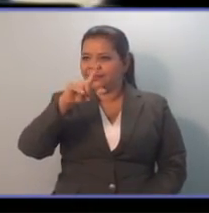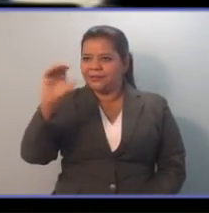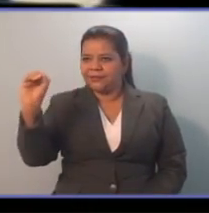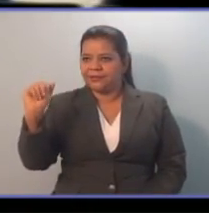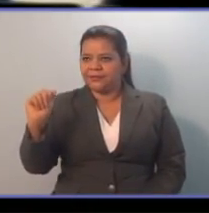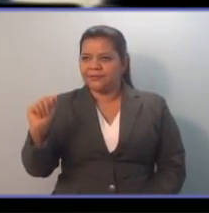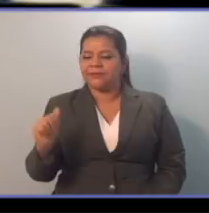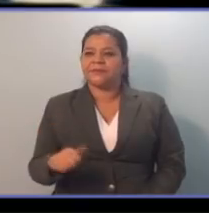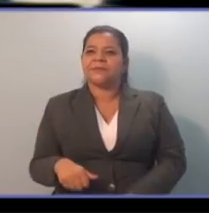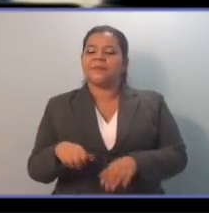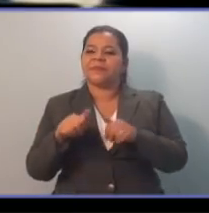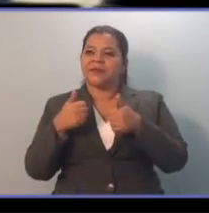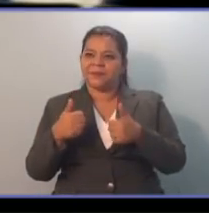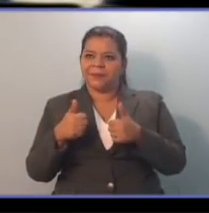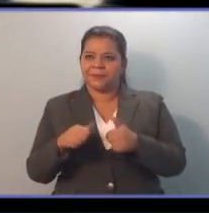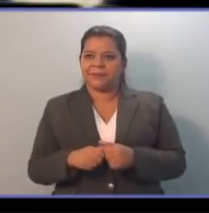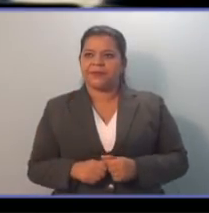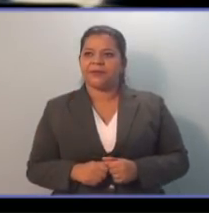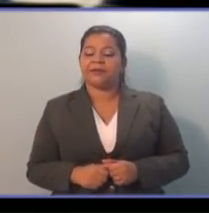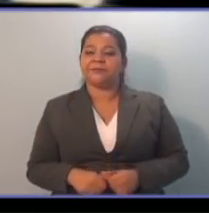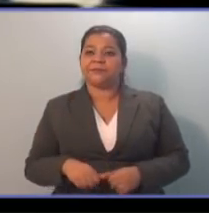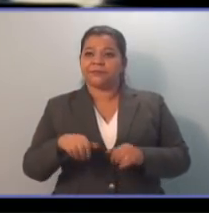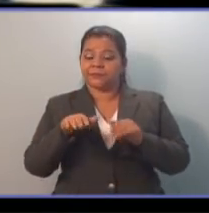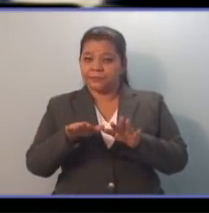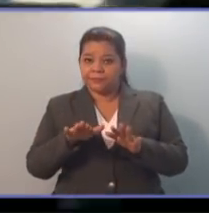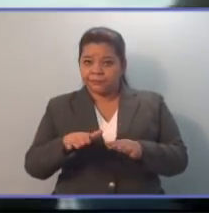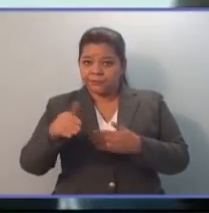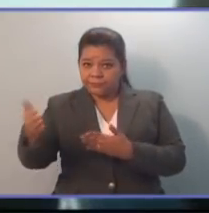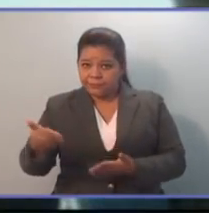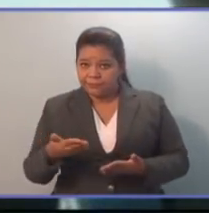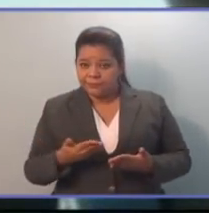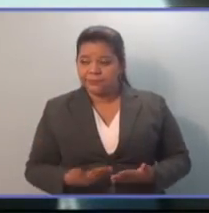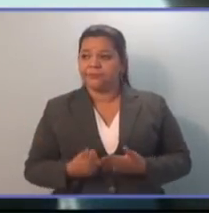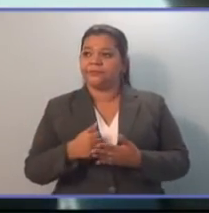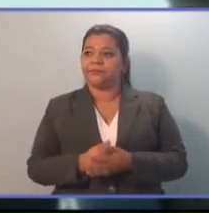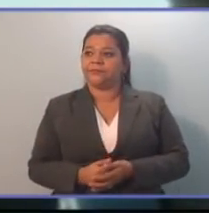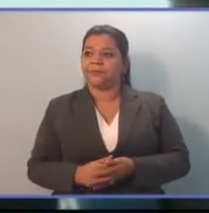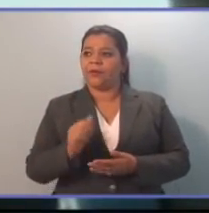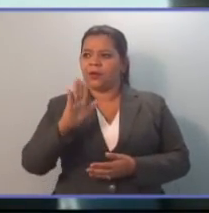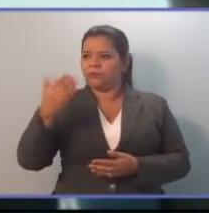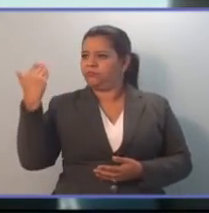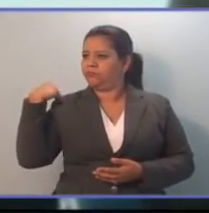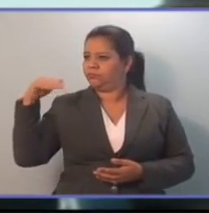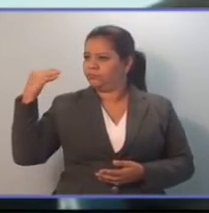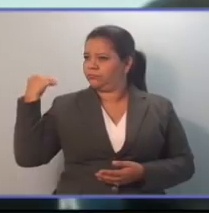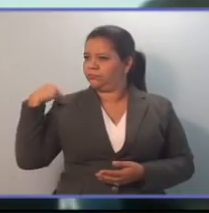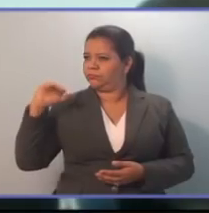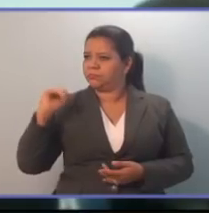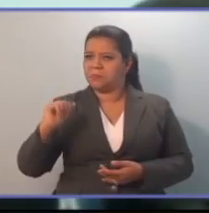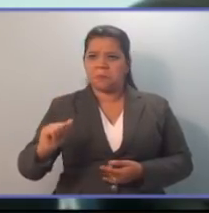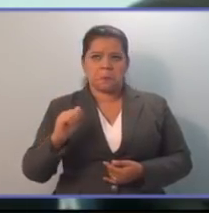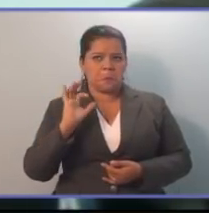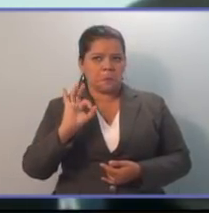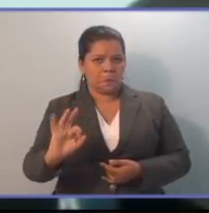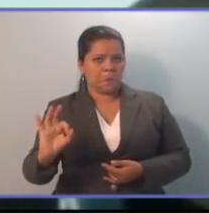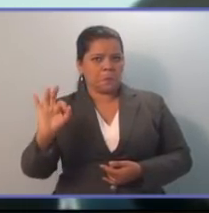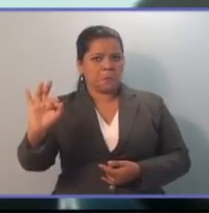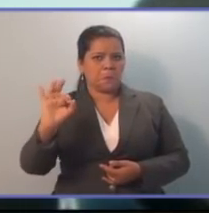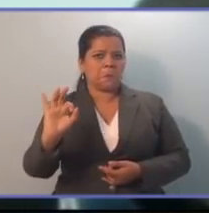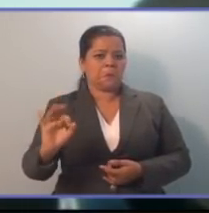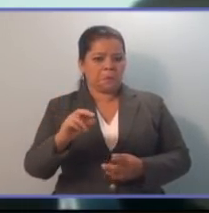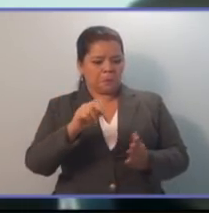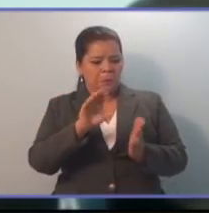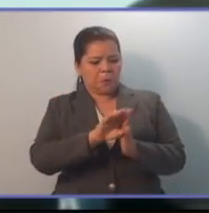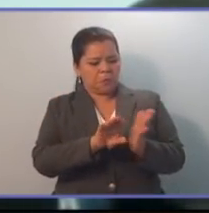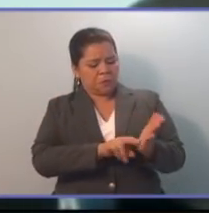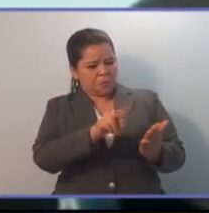Gracias, coordinador. Licenciada, bienvenida. Su experiencia es muy notable en su currículo y habla muy bien de